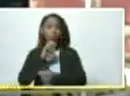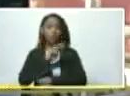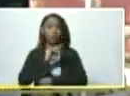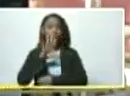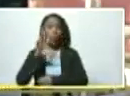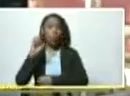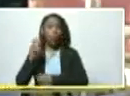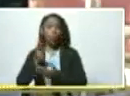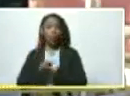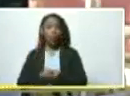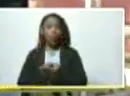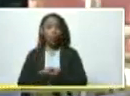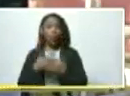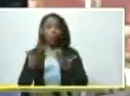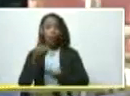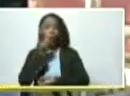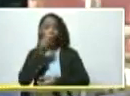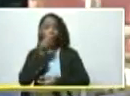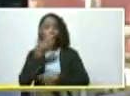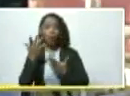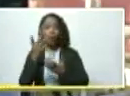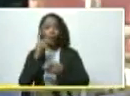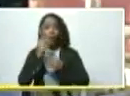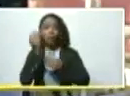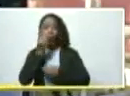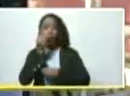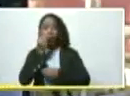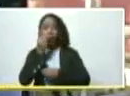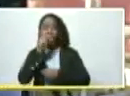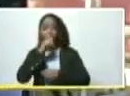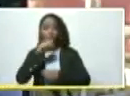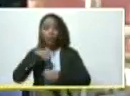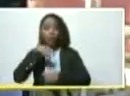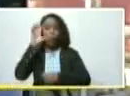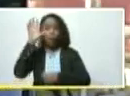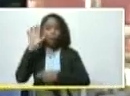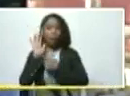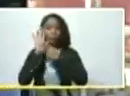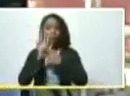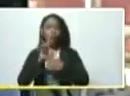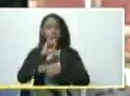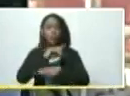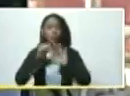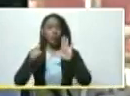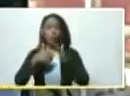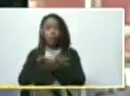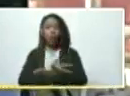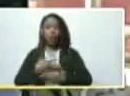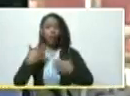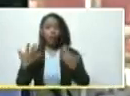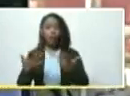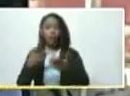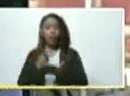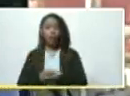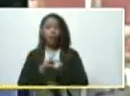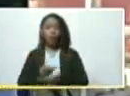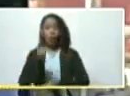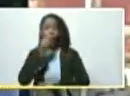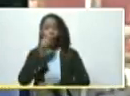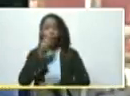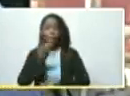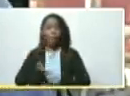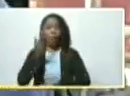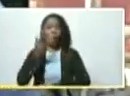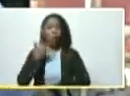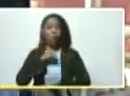10.749.250 toneladas de alimentos que se consumen al año al país, que representan más de 16 millones de toneladas de materia prima, que es